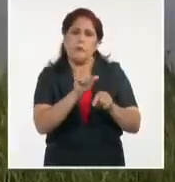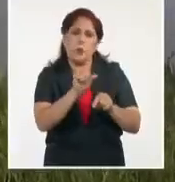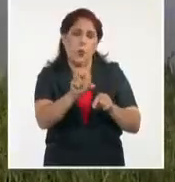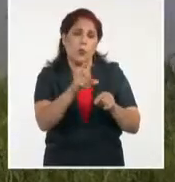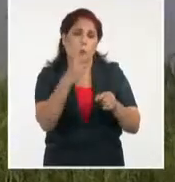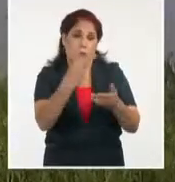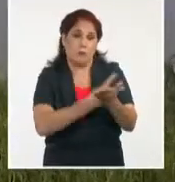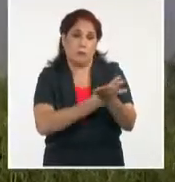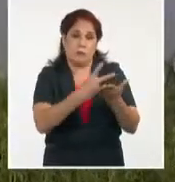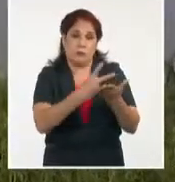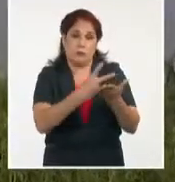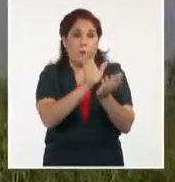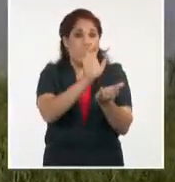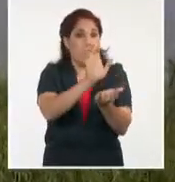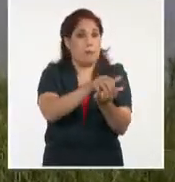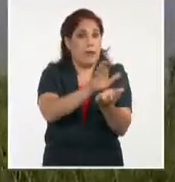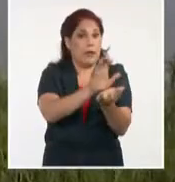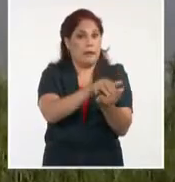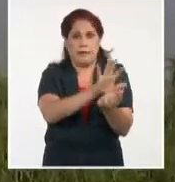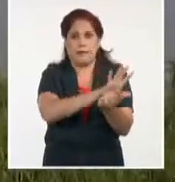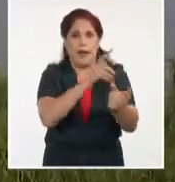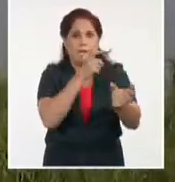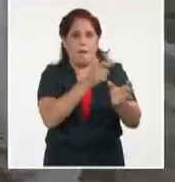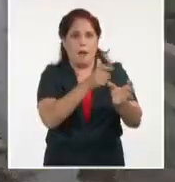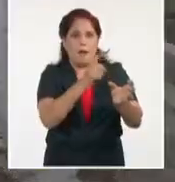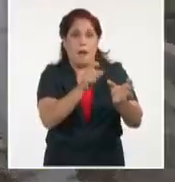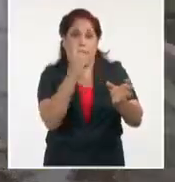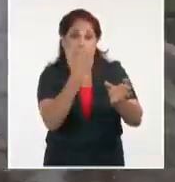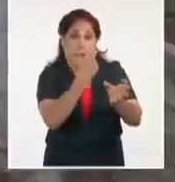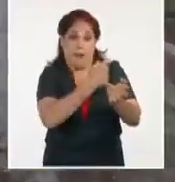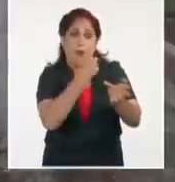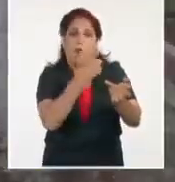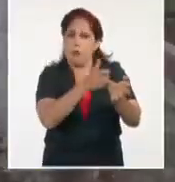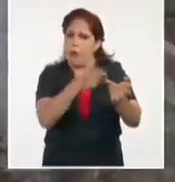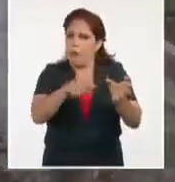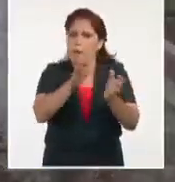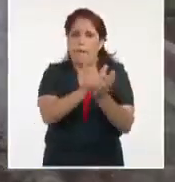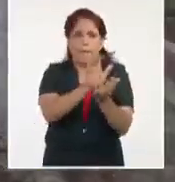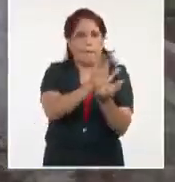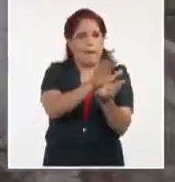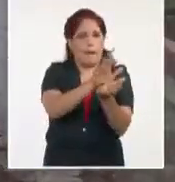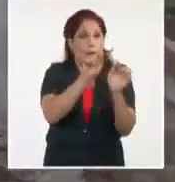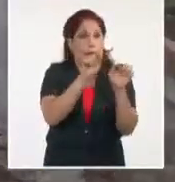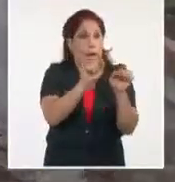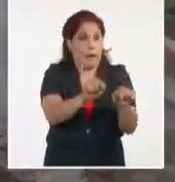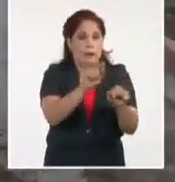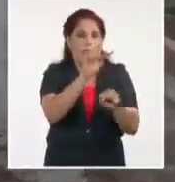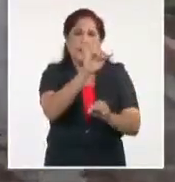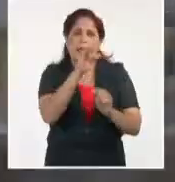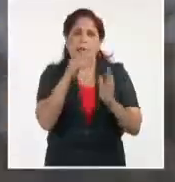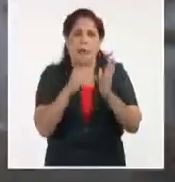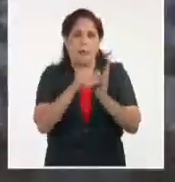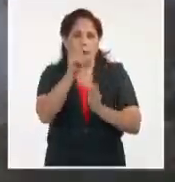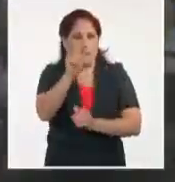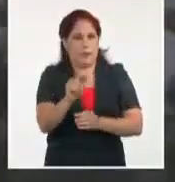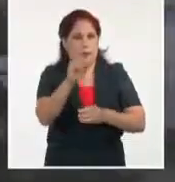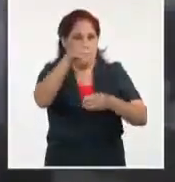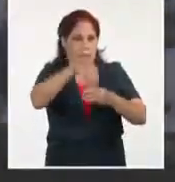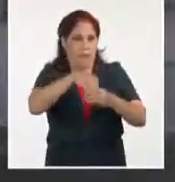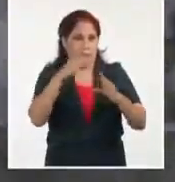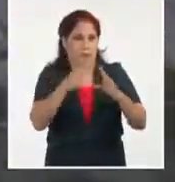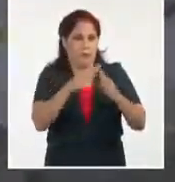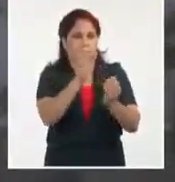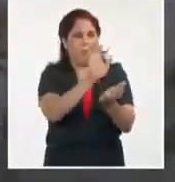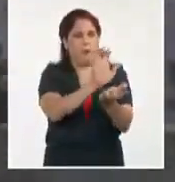días y ya finalizó la aplicación de la primera dosis del candidato vacunal Abdala en más de 7,000 tanagueros. En